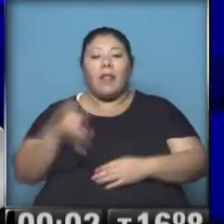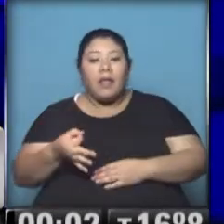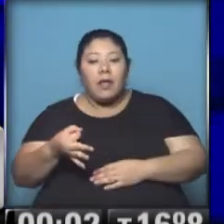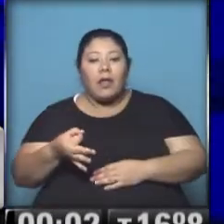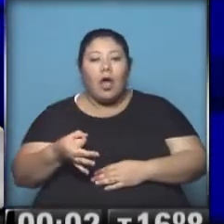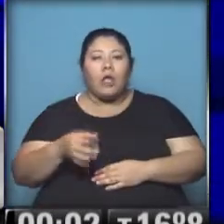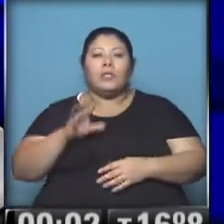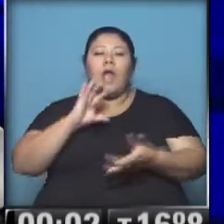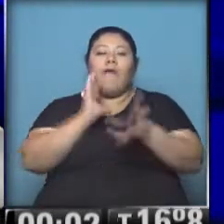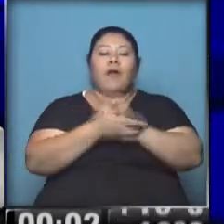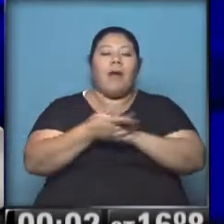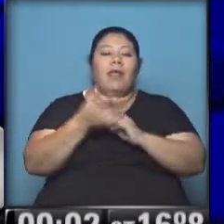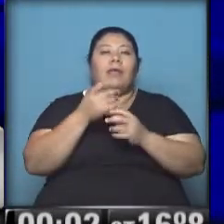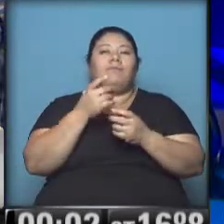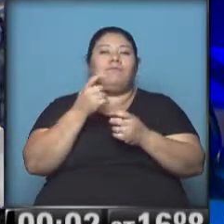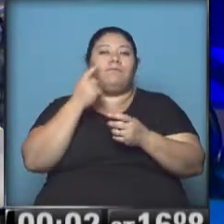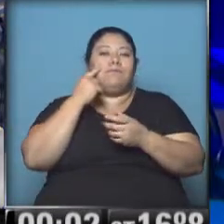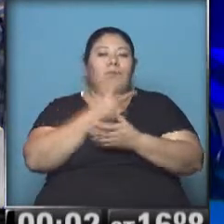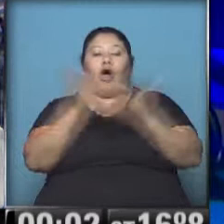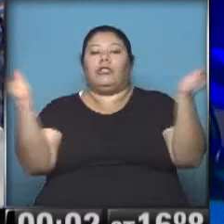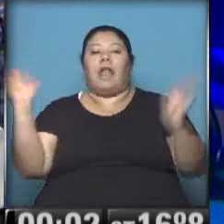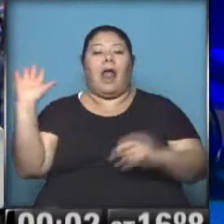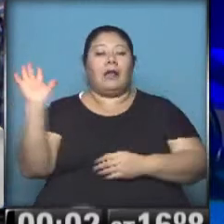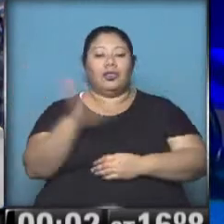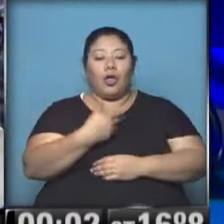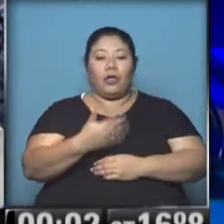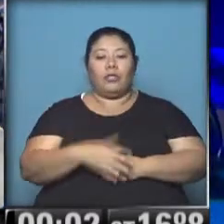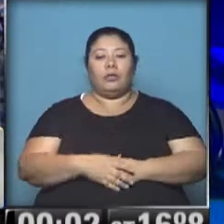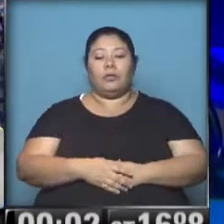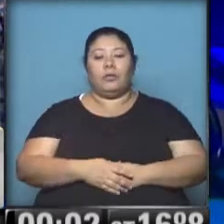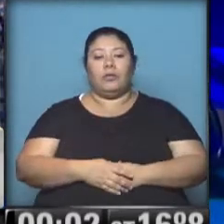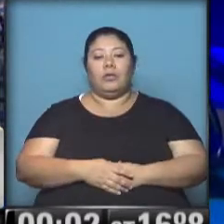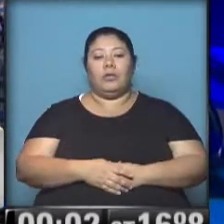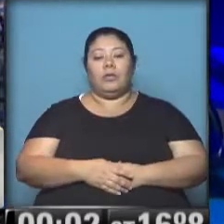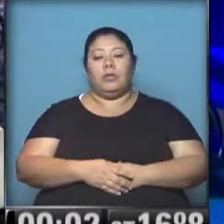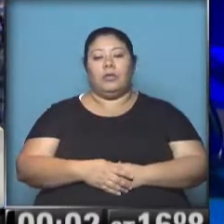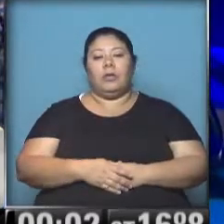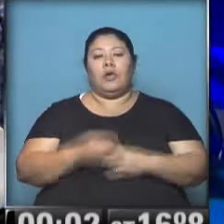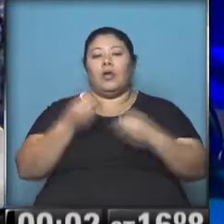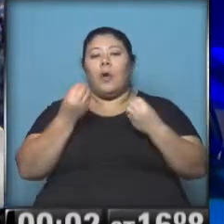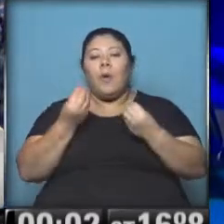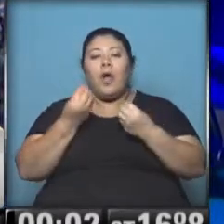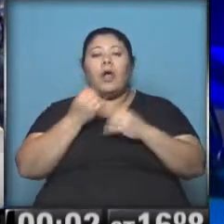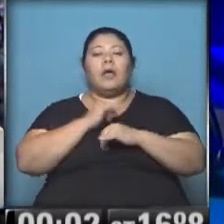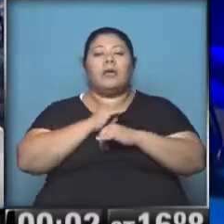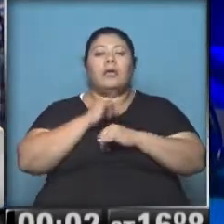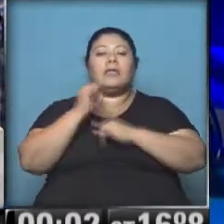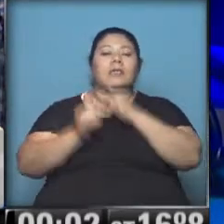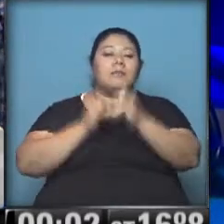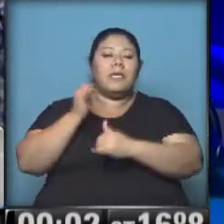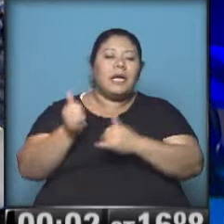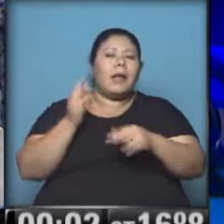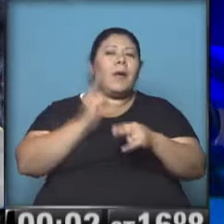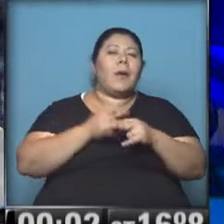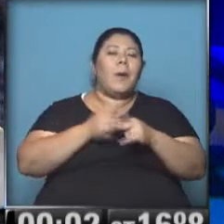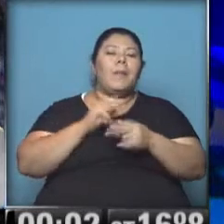información. Y esto, el padre que en su perfil de Facebook, que es además amigo de su hijo en Facebook, tiene su nombre y apellido, ¿Cómo le explica al chico que en realidad debería tener otro nombre de apellido?